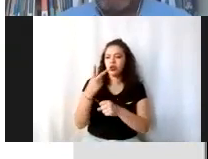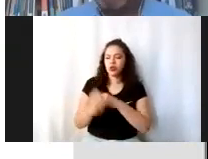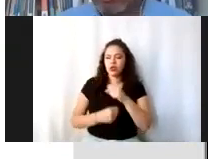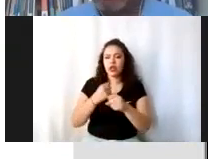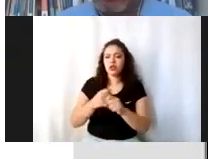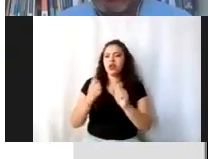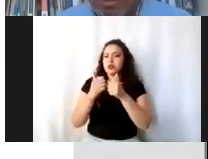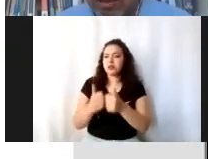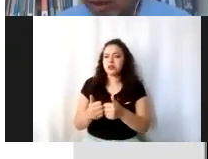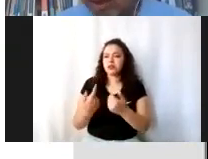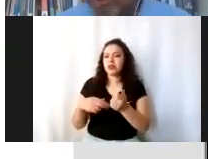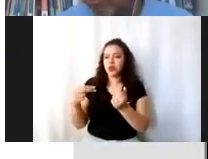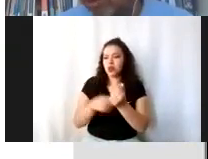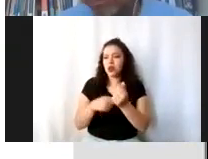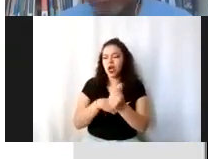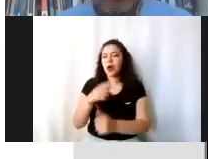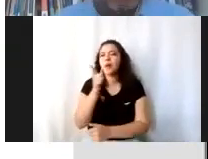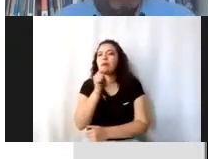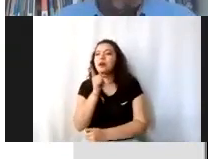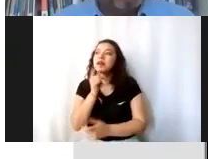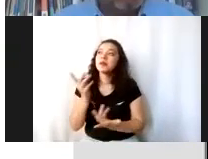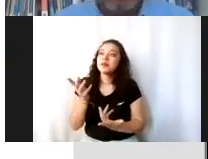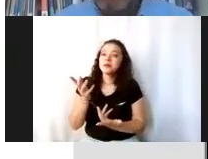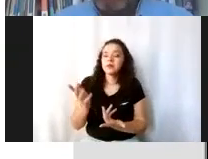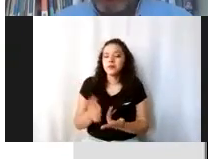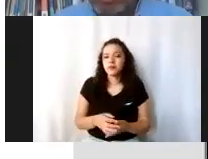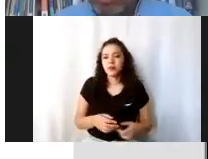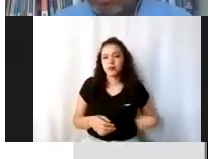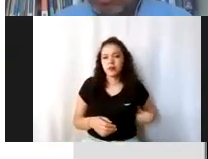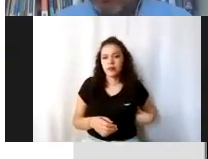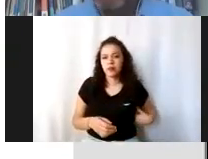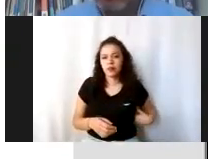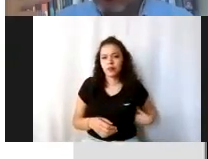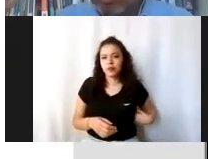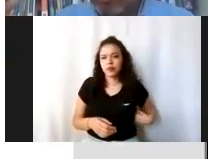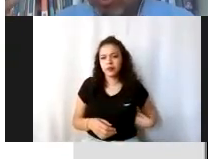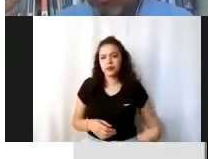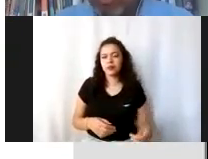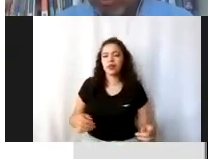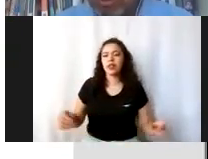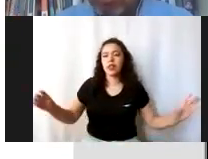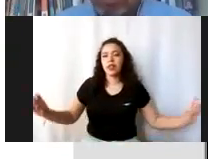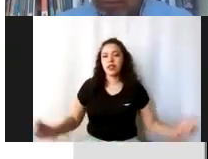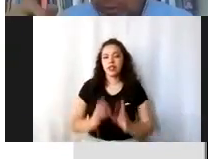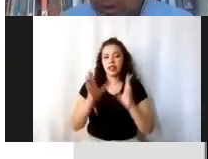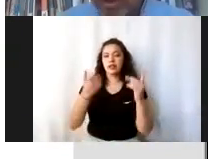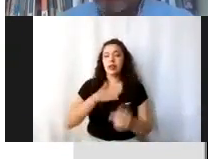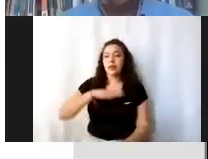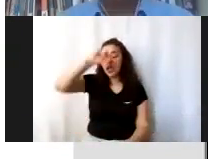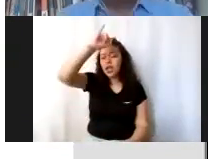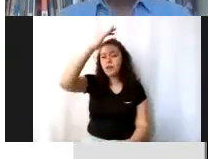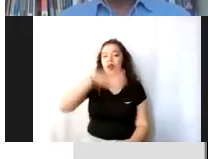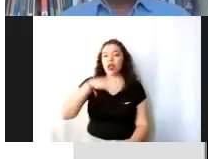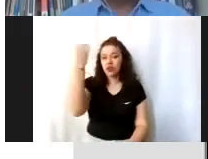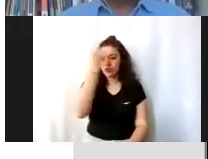estoy, escondido de la justicia, que ya me buscan. Pero de repente alguno de ustedes encuentra mi fotografía, un dato